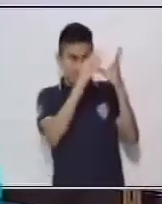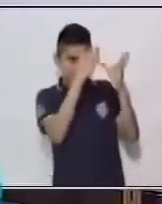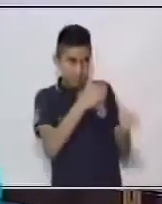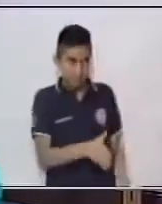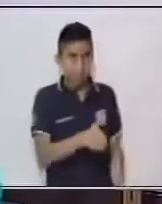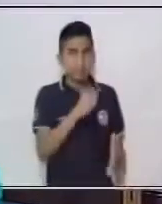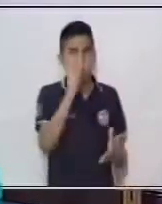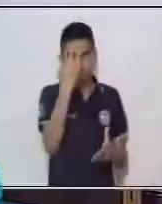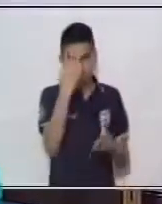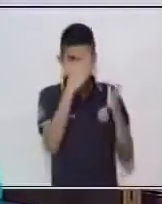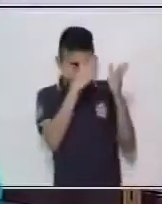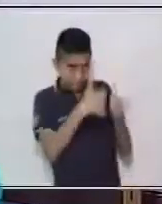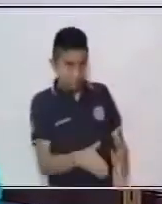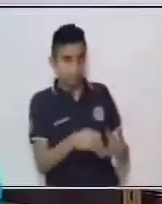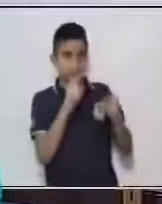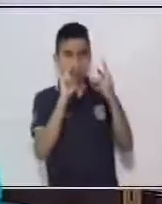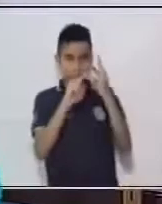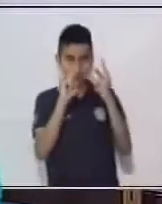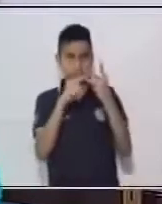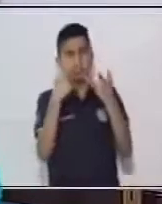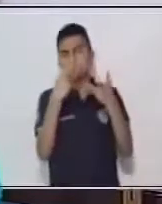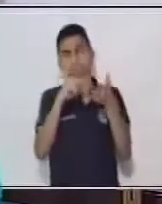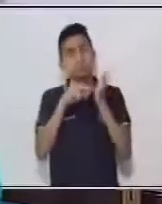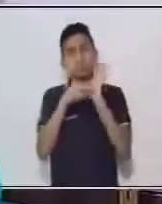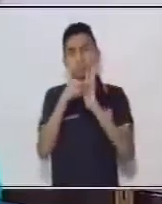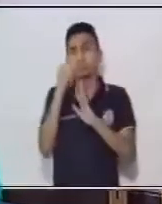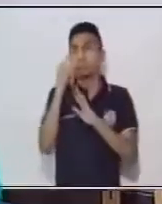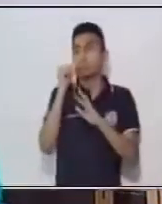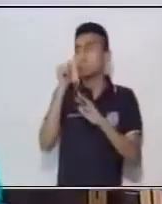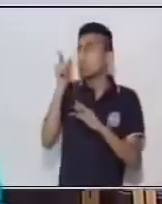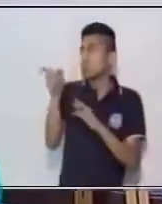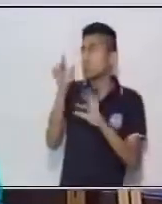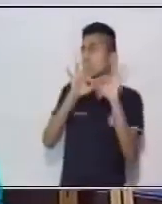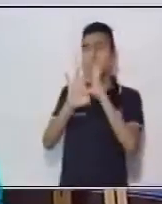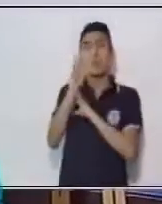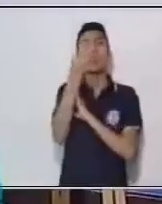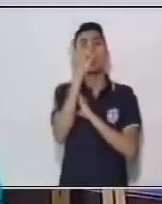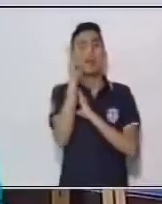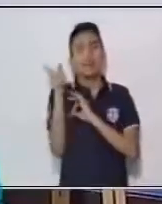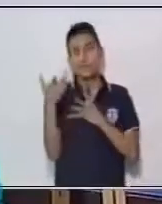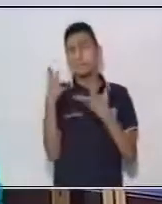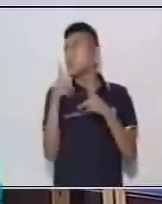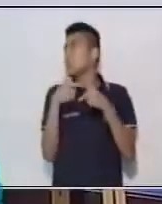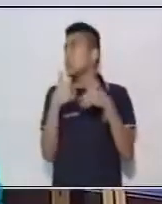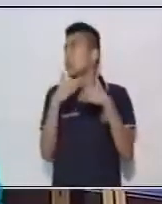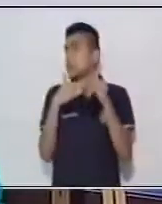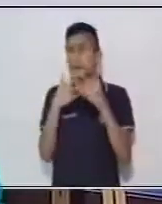la tercera persona, ya sea que se refiera a él o ella.